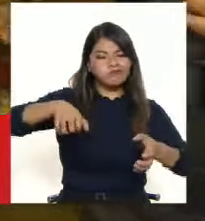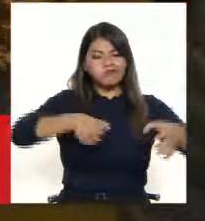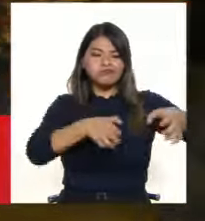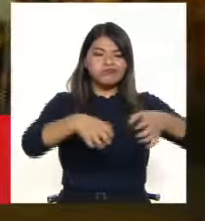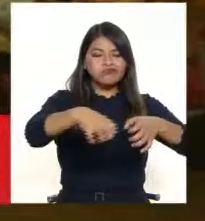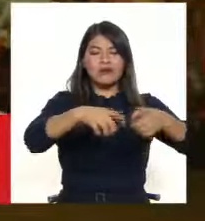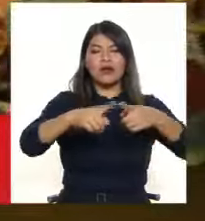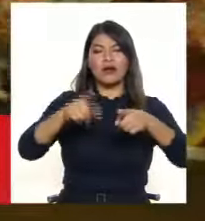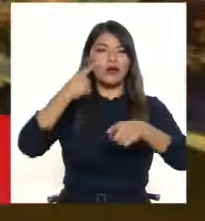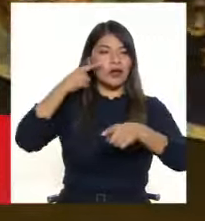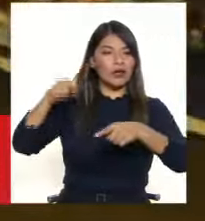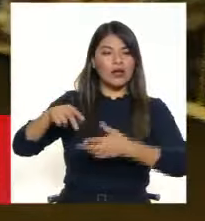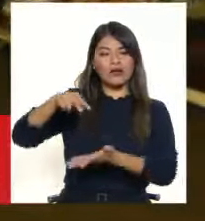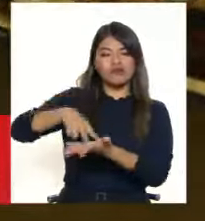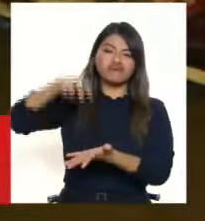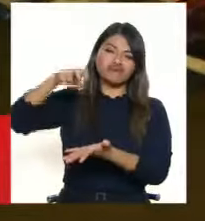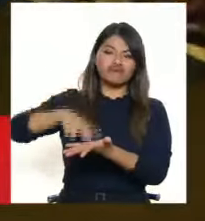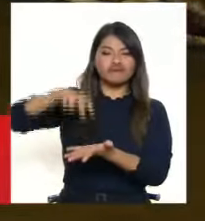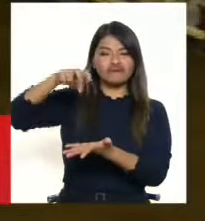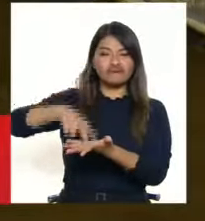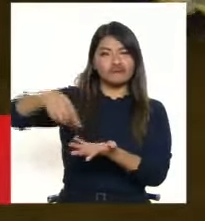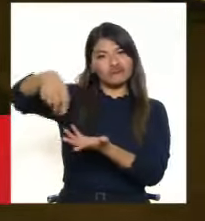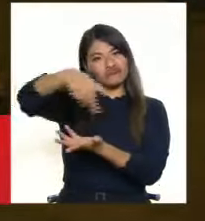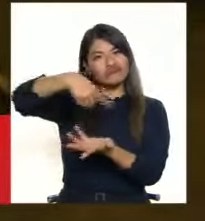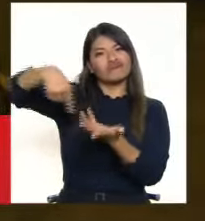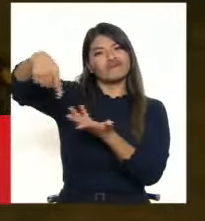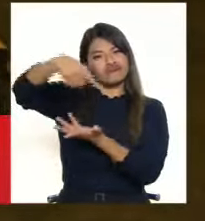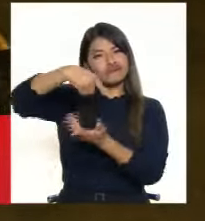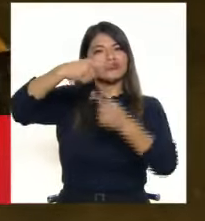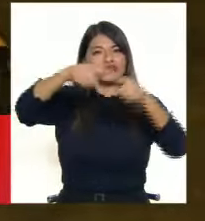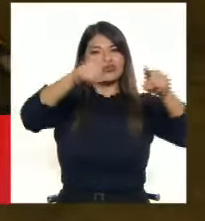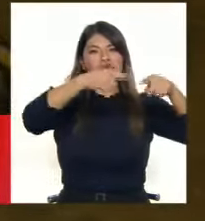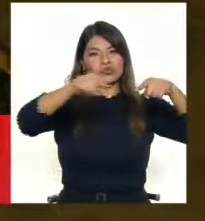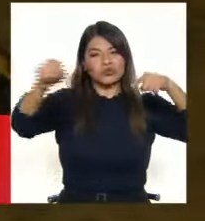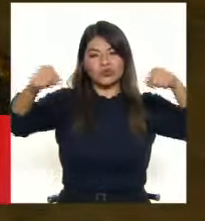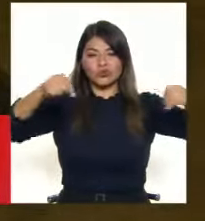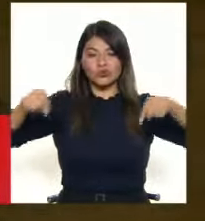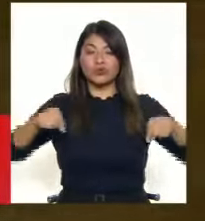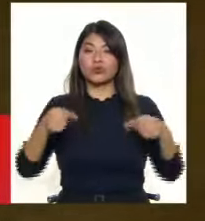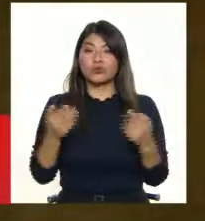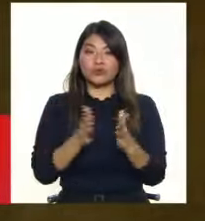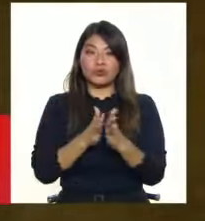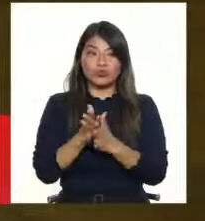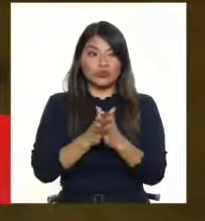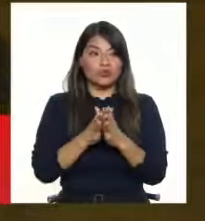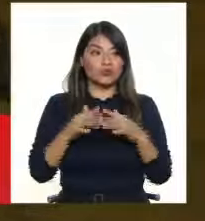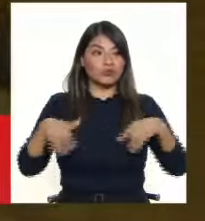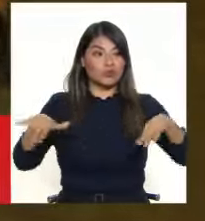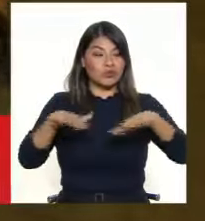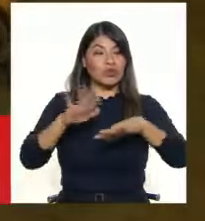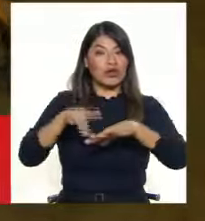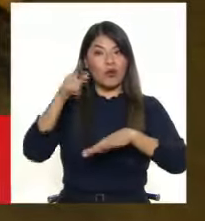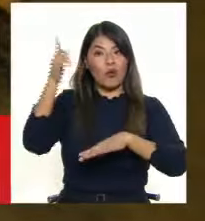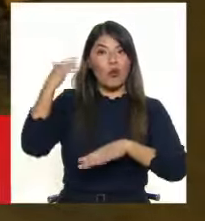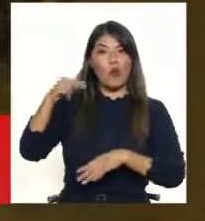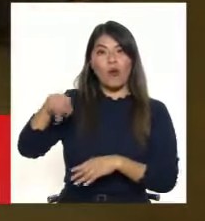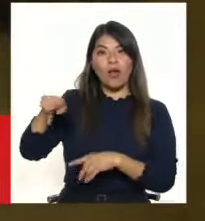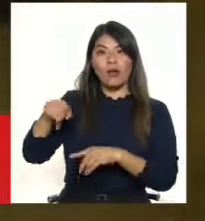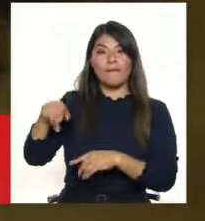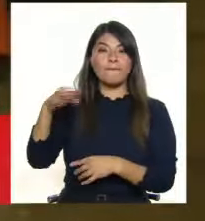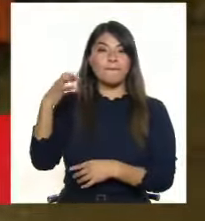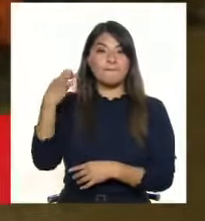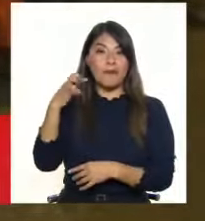carritos, una cama saltarina precisamente, y otros tipos de elementos para poder entretener a los pequeños cuando los padres los traigan